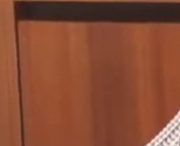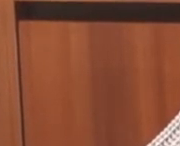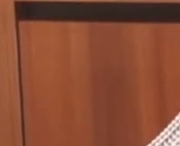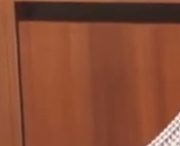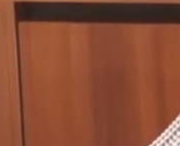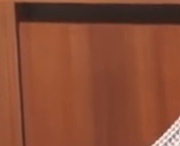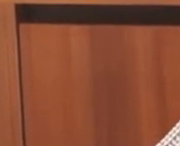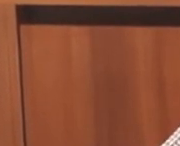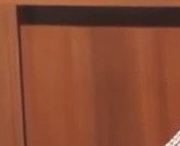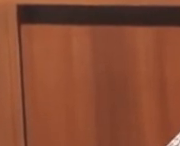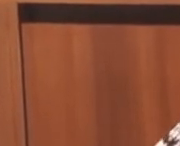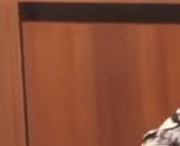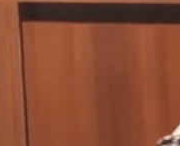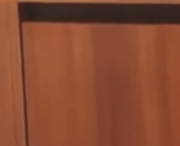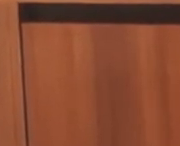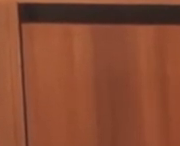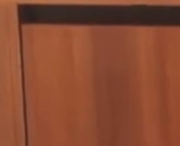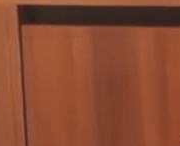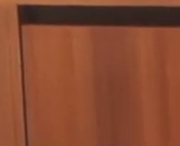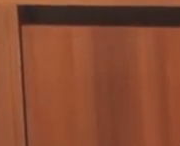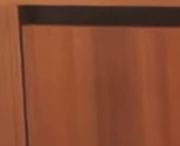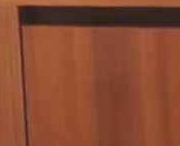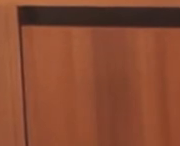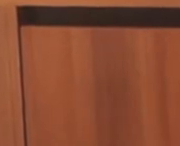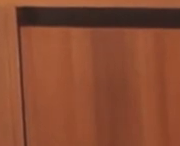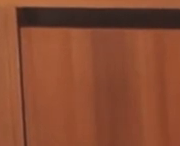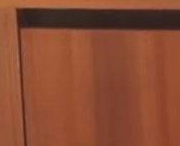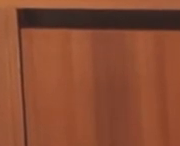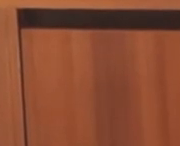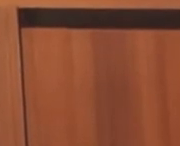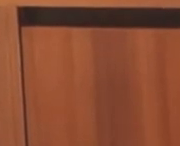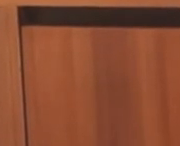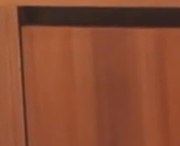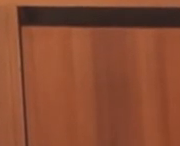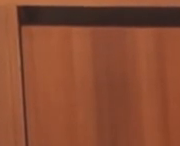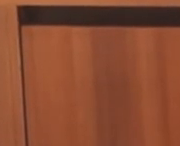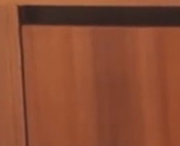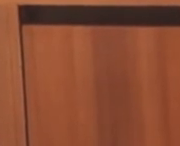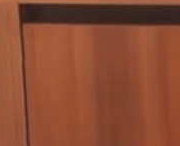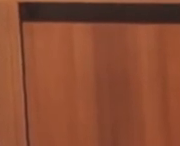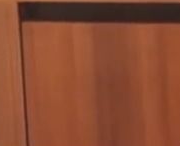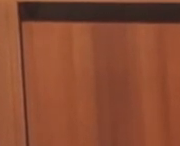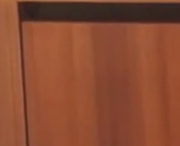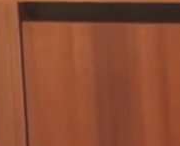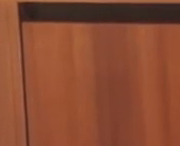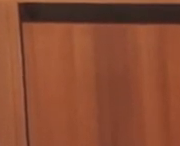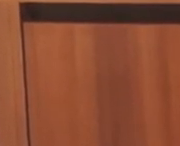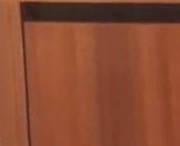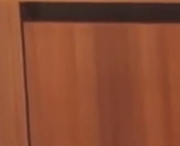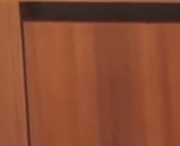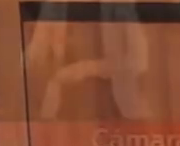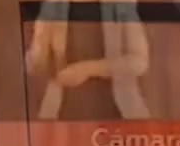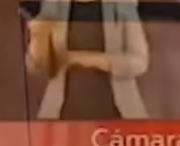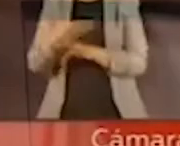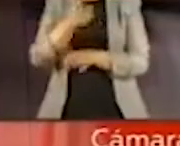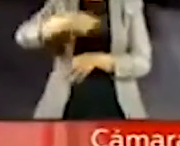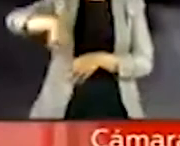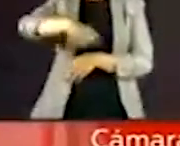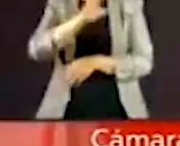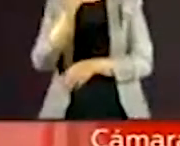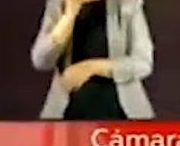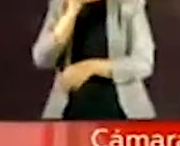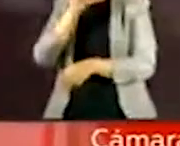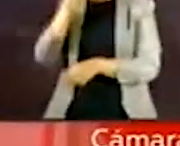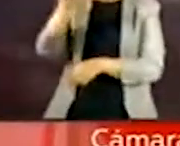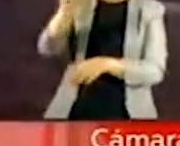asuntos ambientales como es el caso del acuerdo de escazú recientemente ratificado por esta soberanía por todo lo anterior se